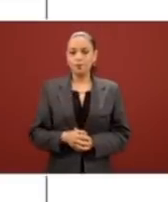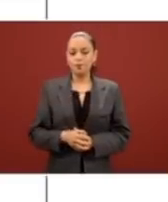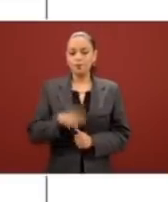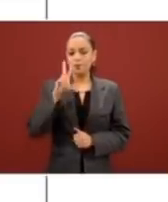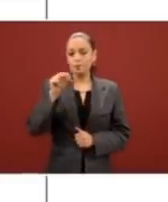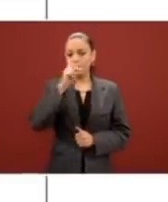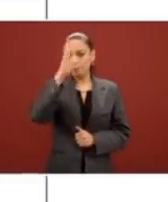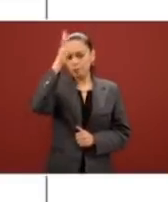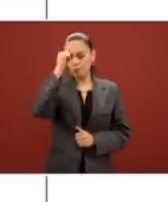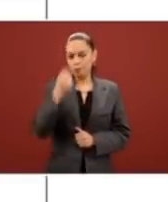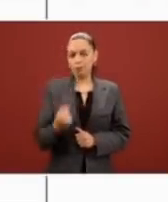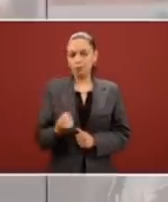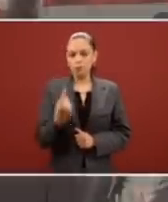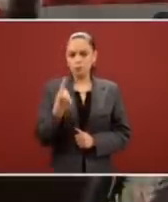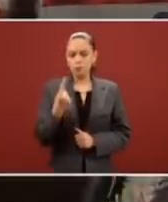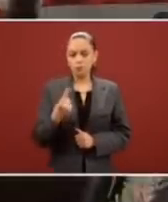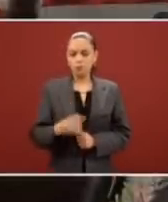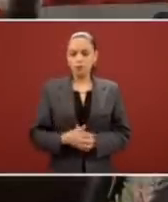1,